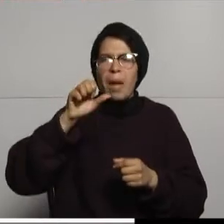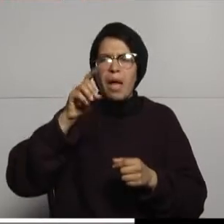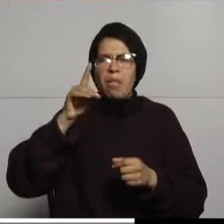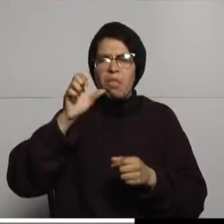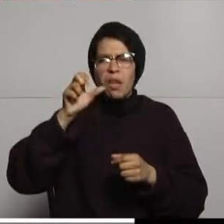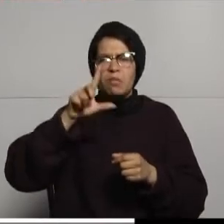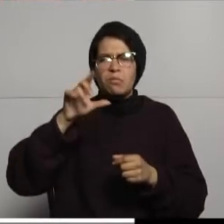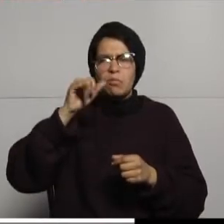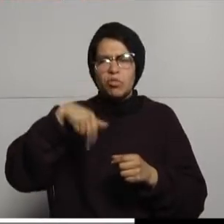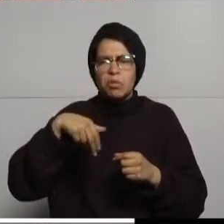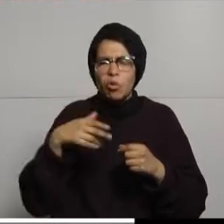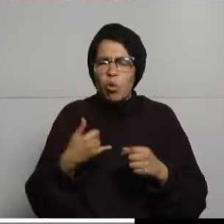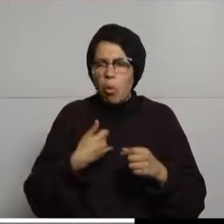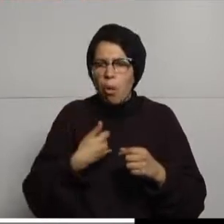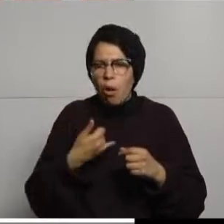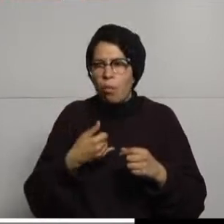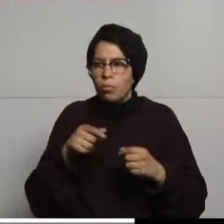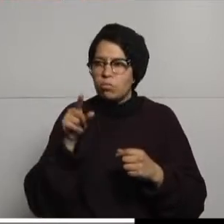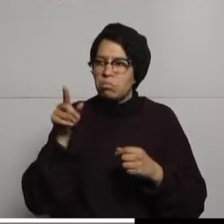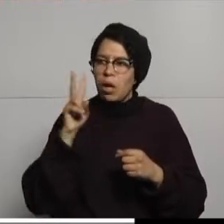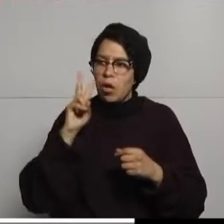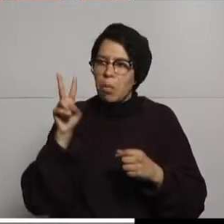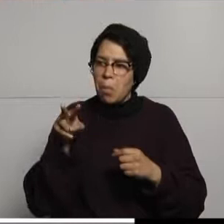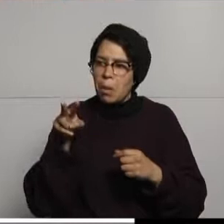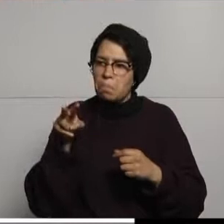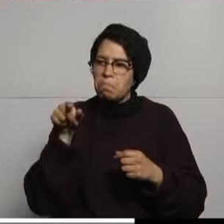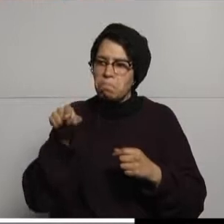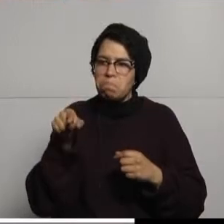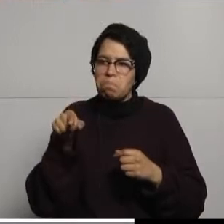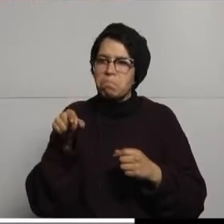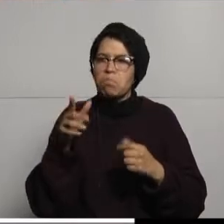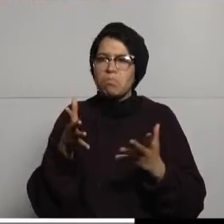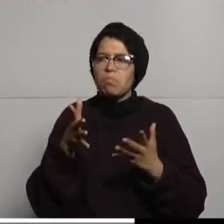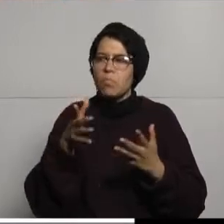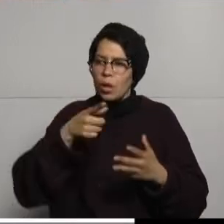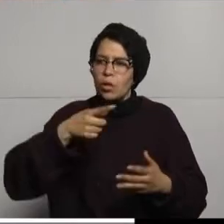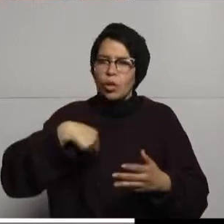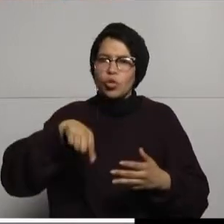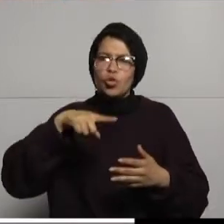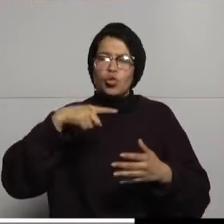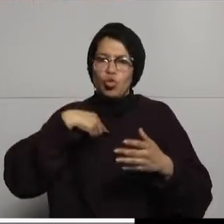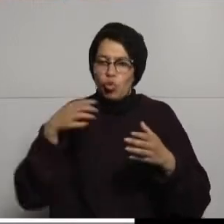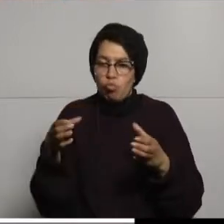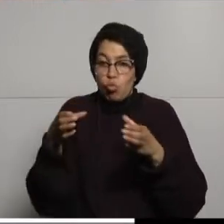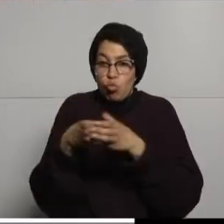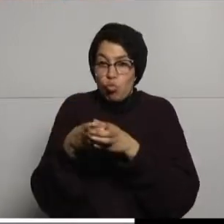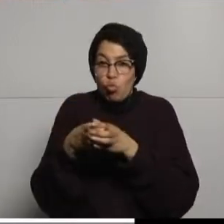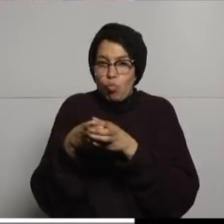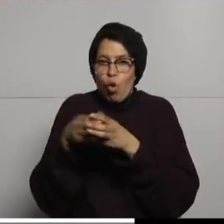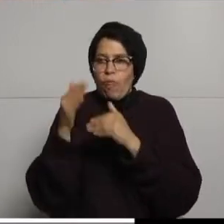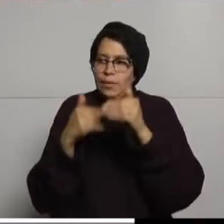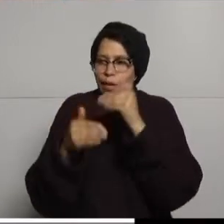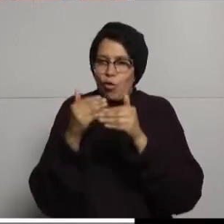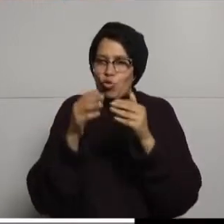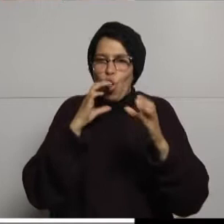distrito, nuestro núcleo de tecnologías desde el año 2008. Yo estaba en ese momento en la alcaldía